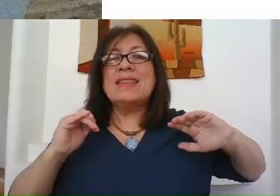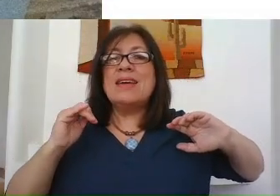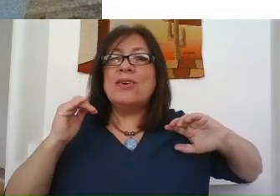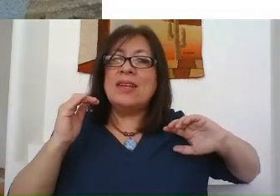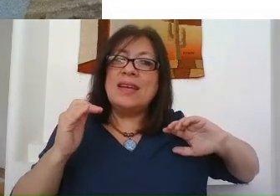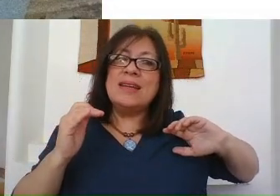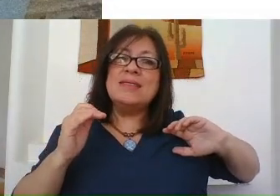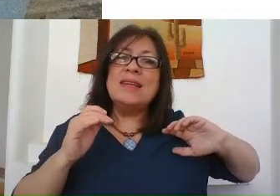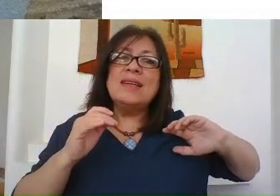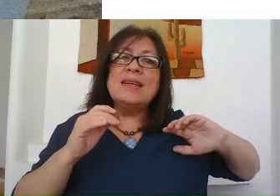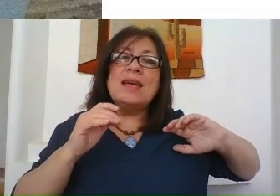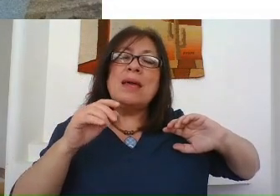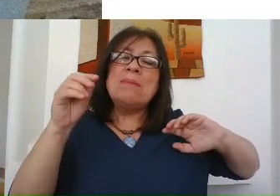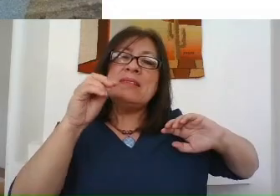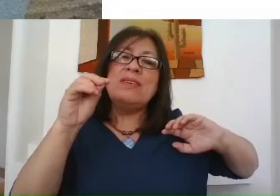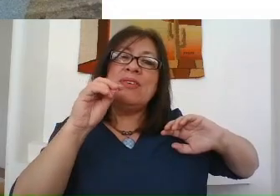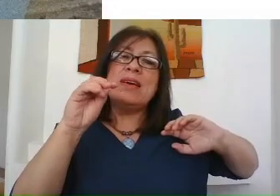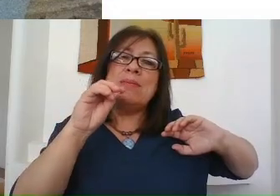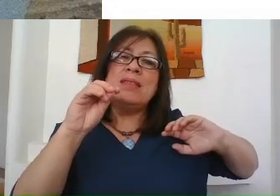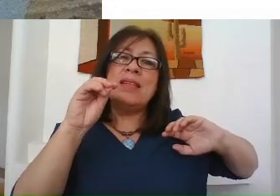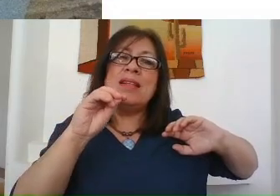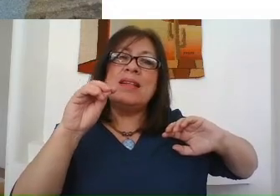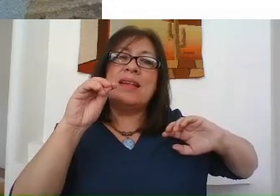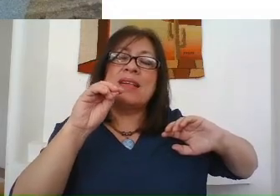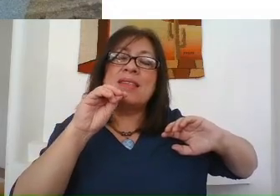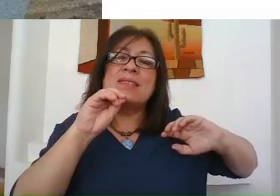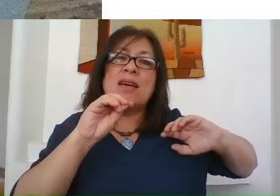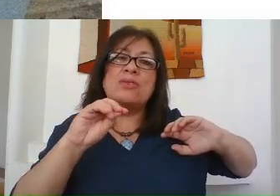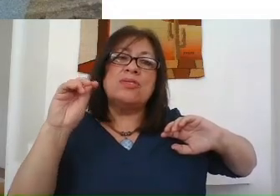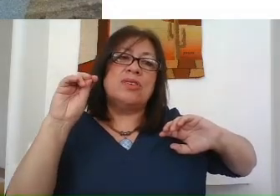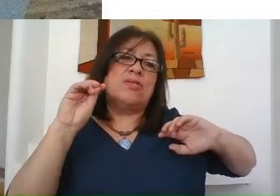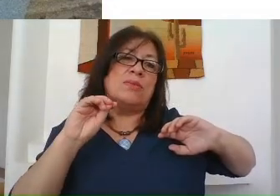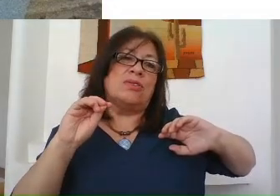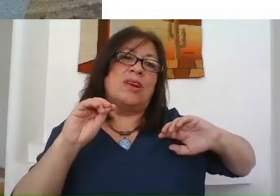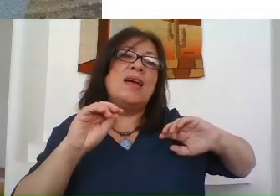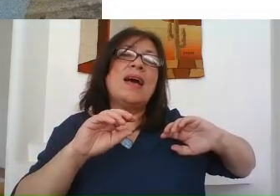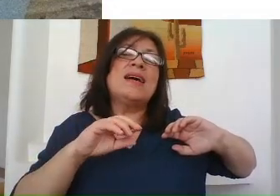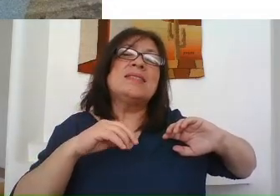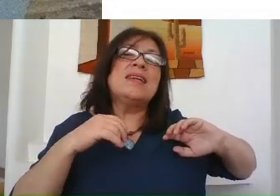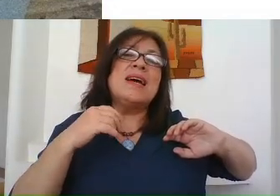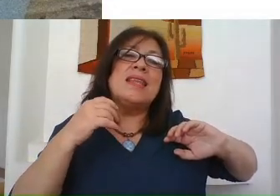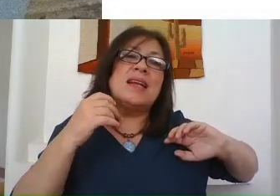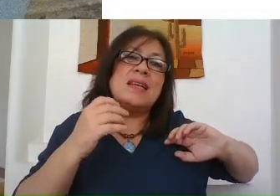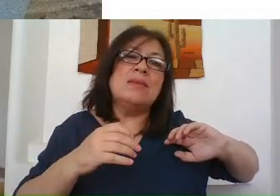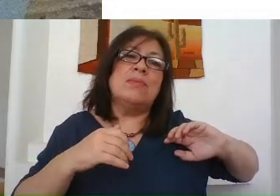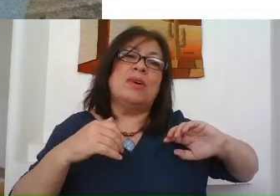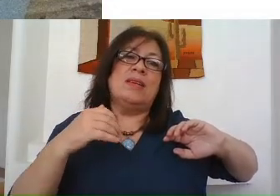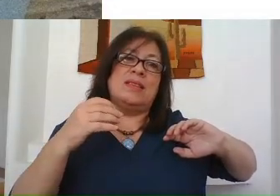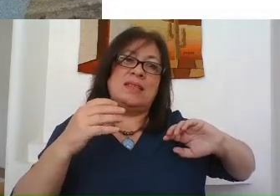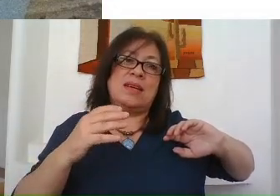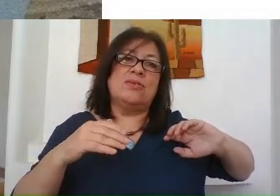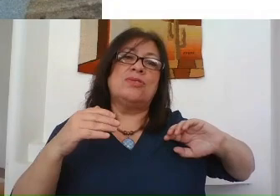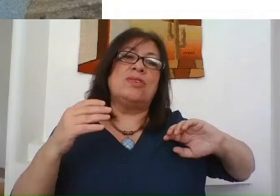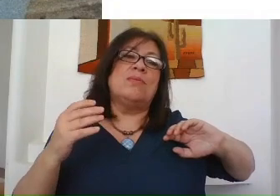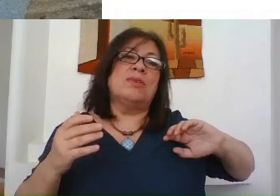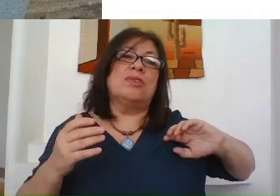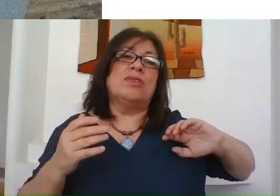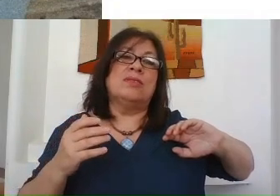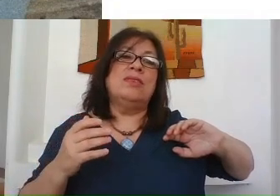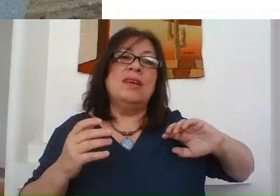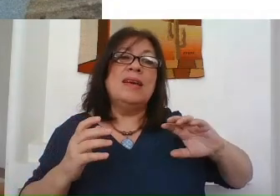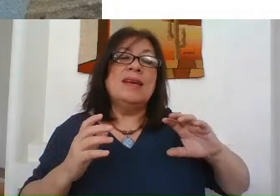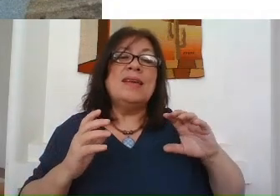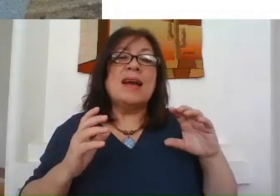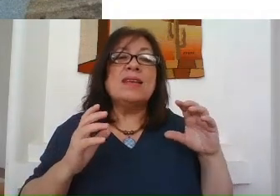de las categorías específicamente del desarrollo psicomotor, acerca del ritmo en el desarrollo